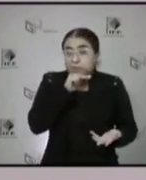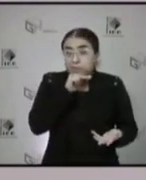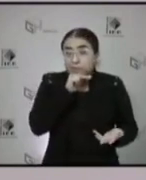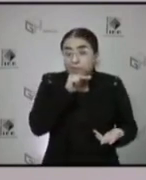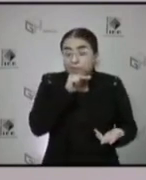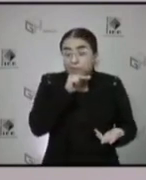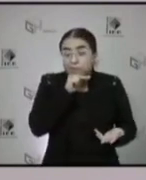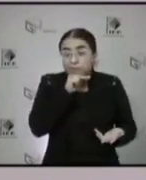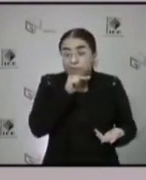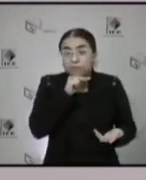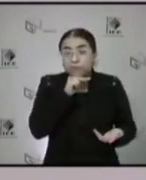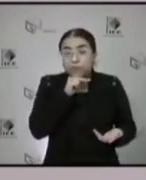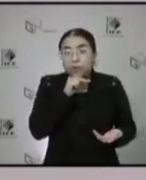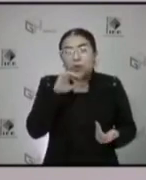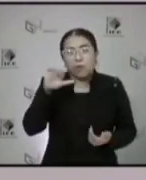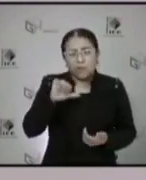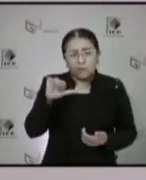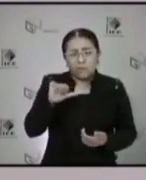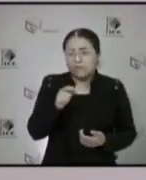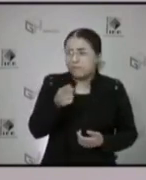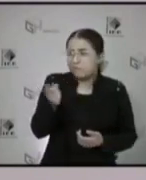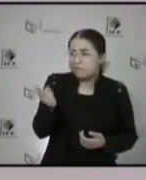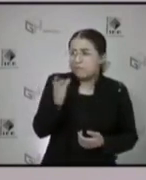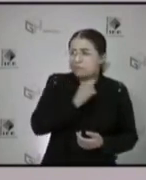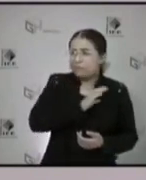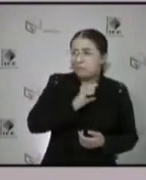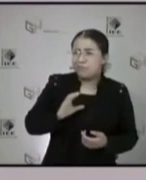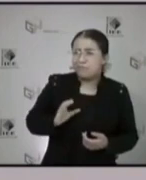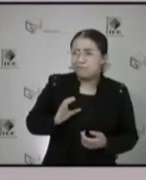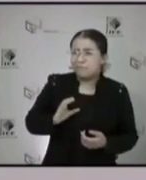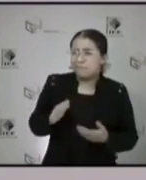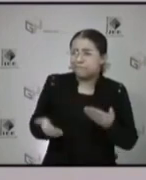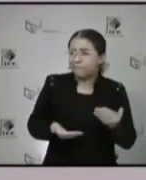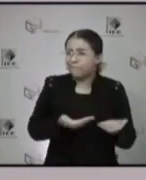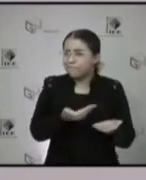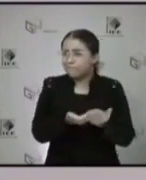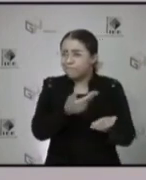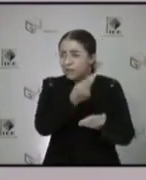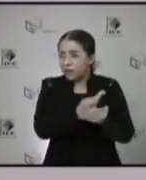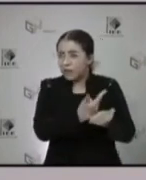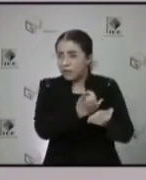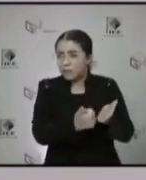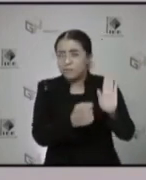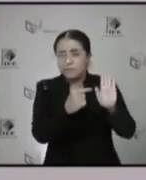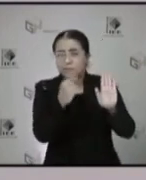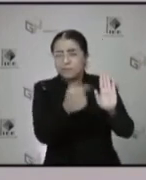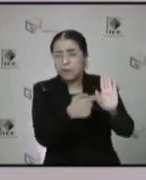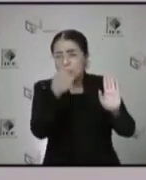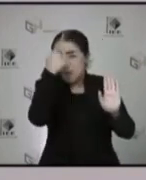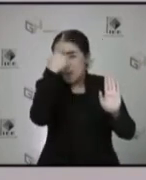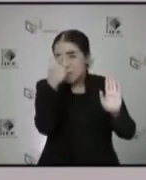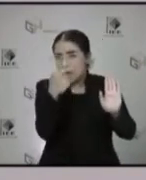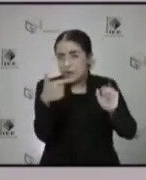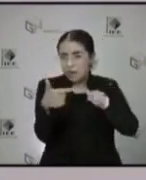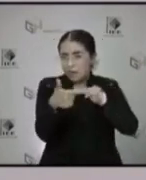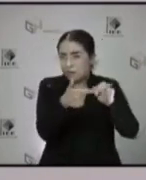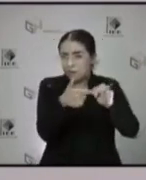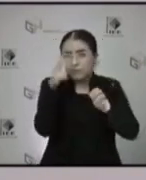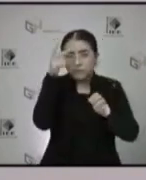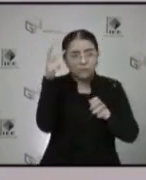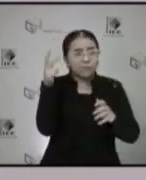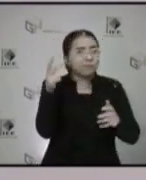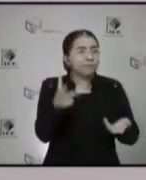Hoy nos invitaron a presentar proyectos y propuestas para dirigir y conducir nuestro